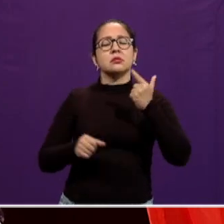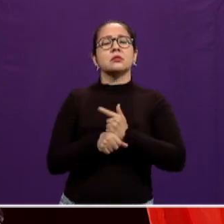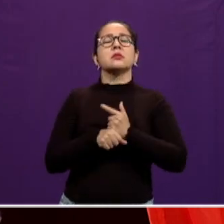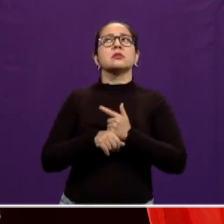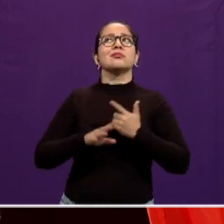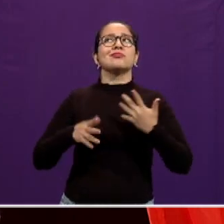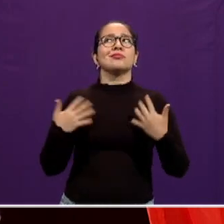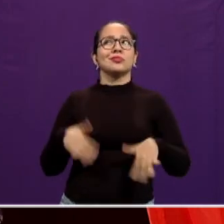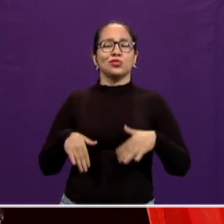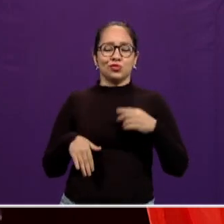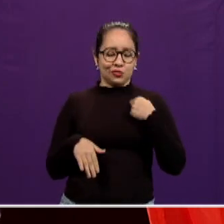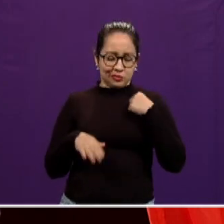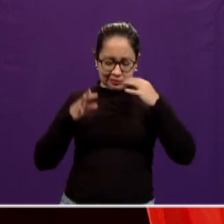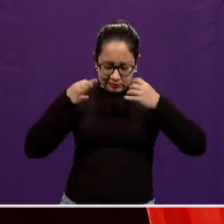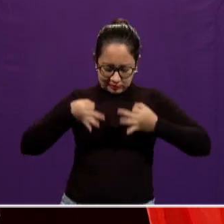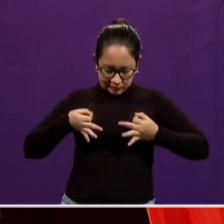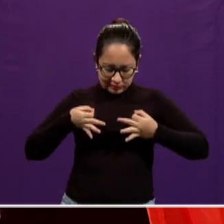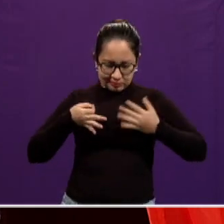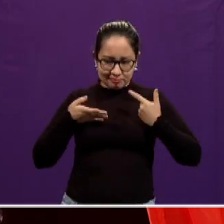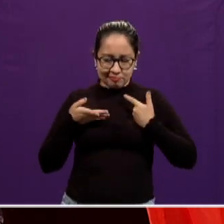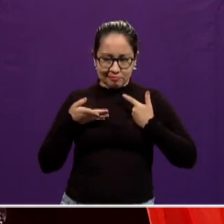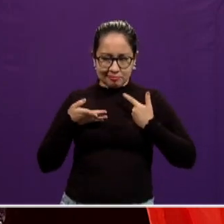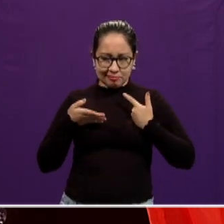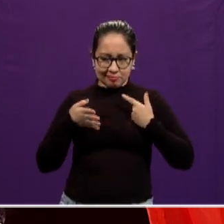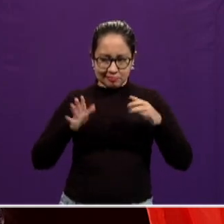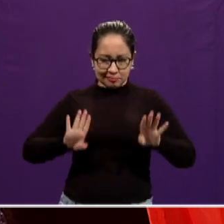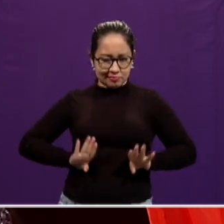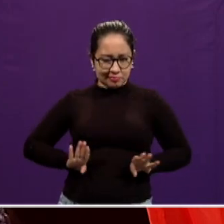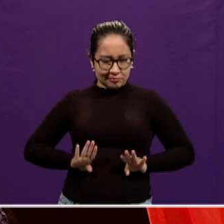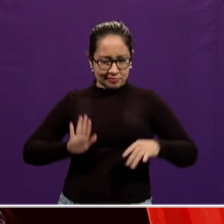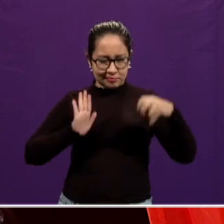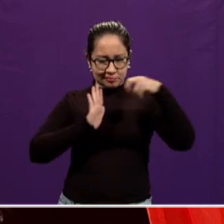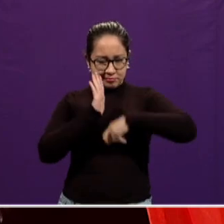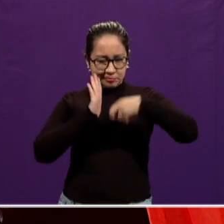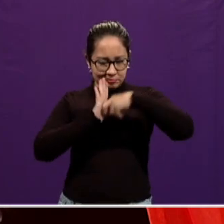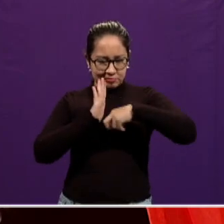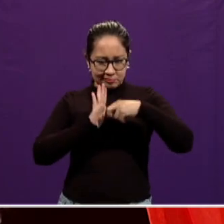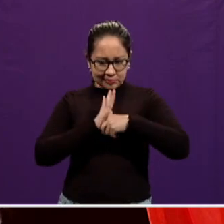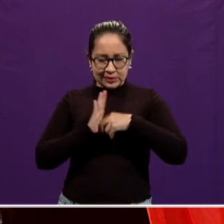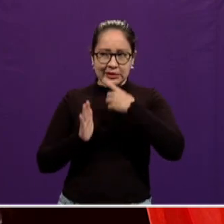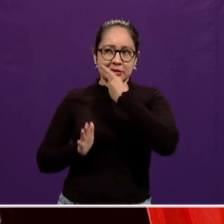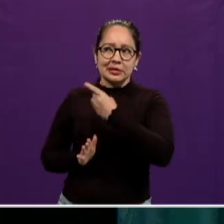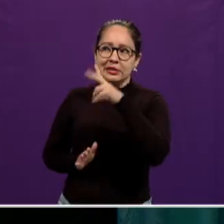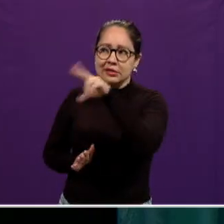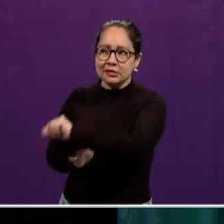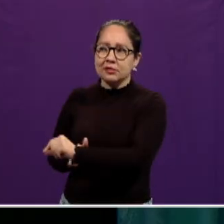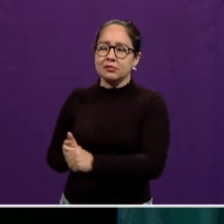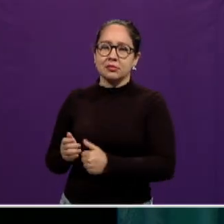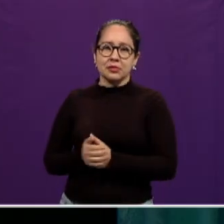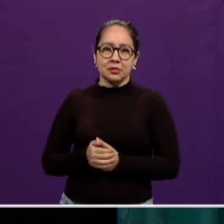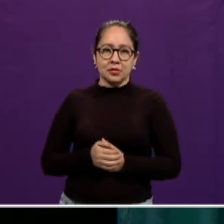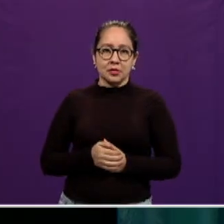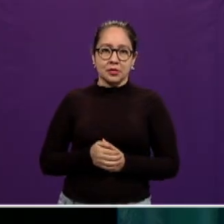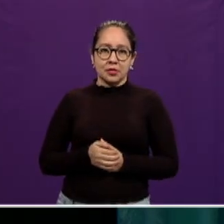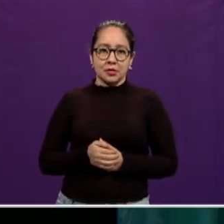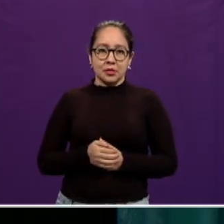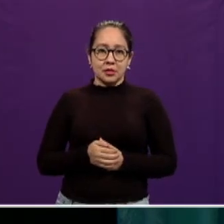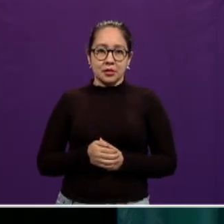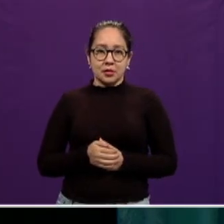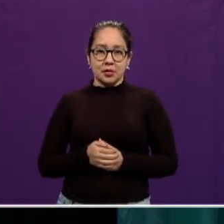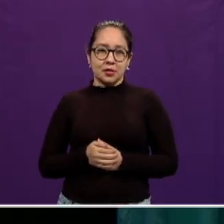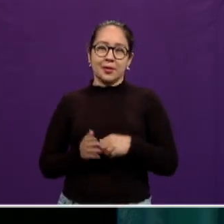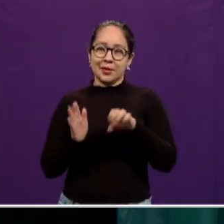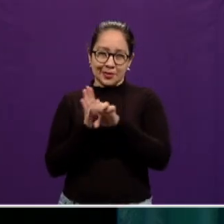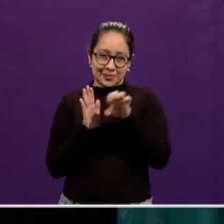a saber decir no? ¿Y cómo pongo ya mis propios límites? Fíjate que un ejercicio que hago mucho con mis pacientes es que les dibujo